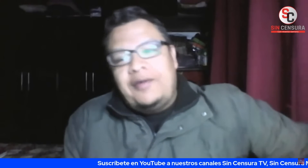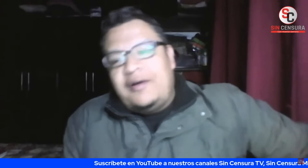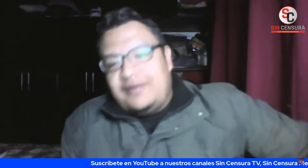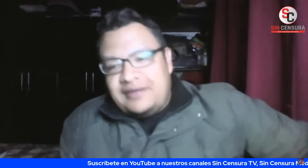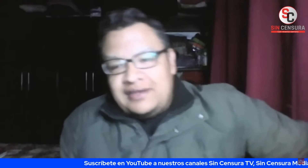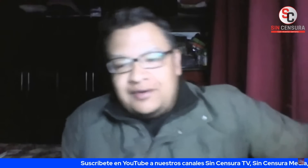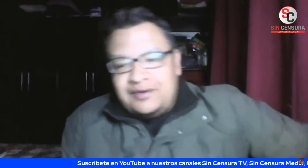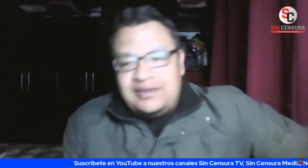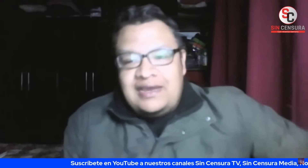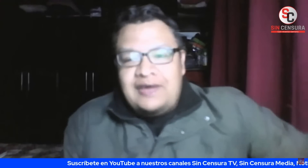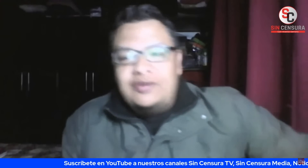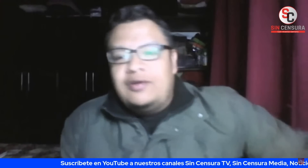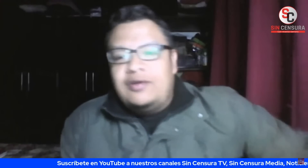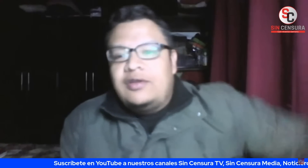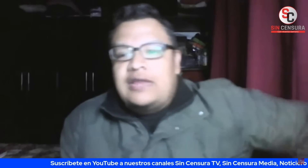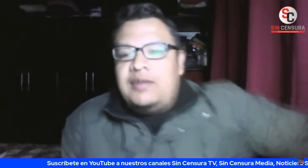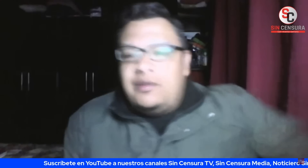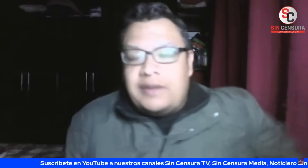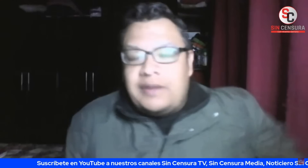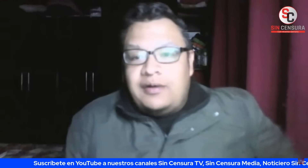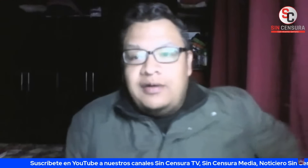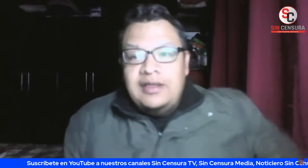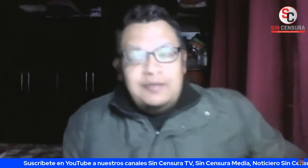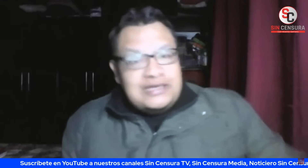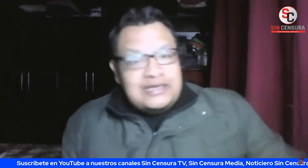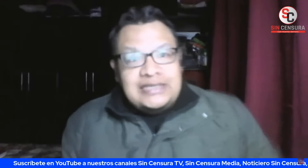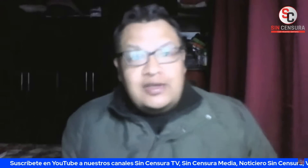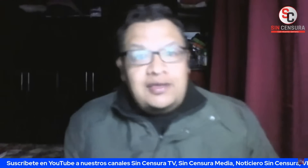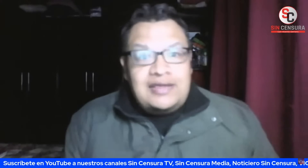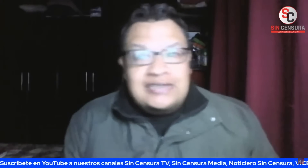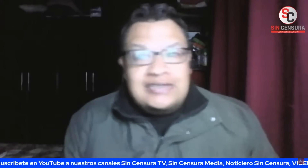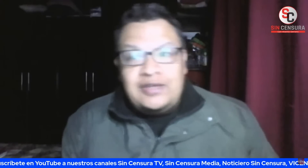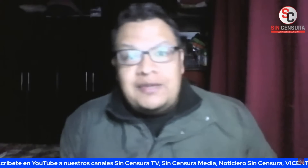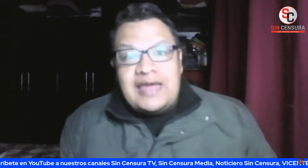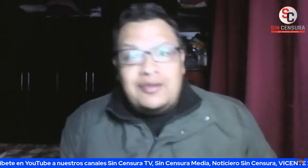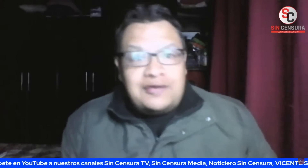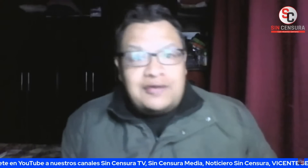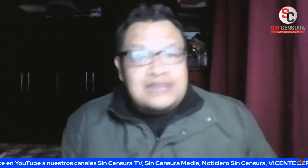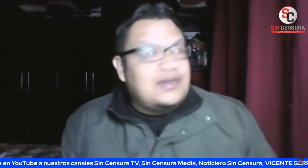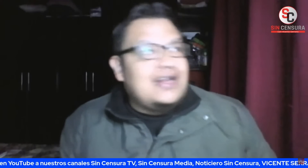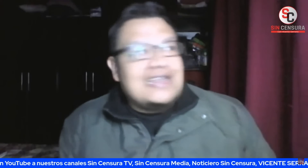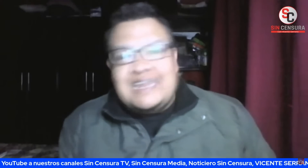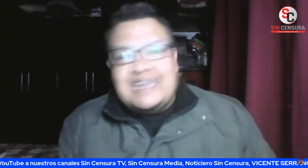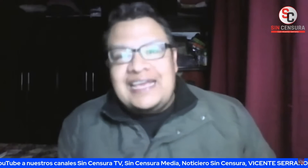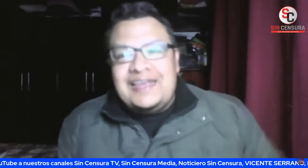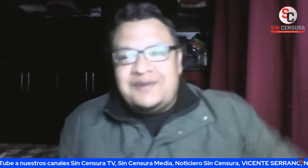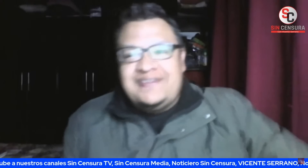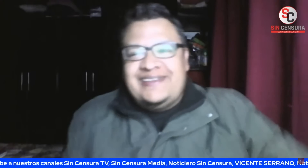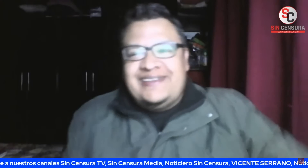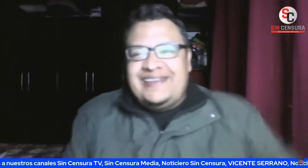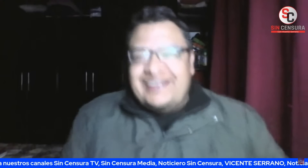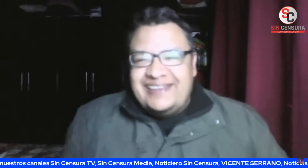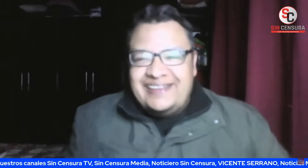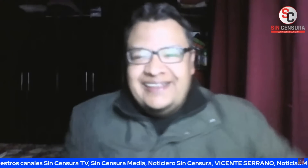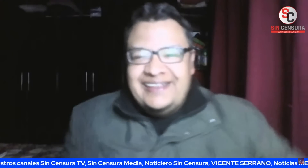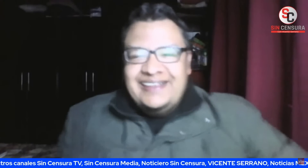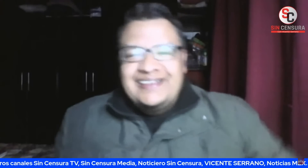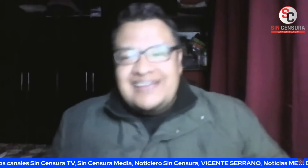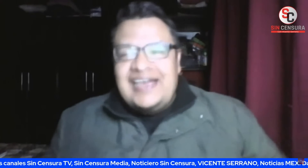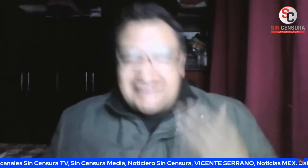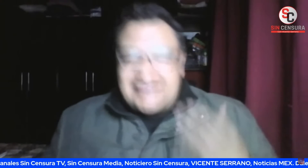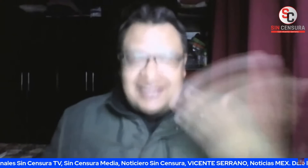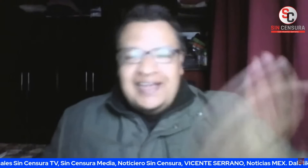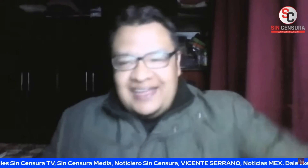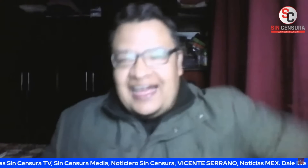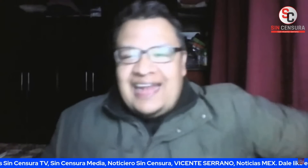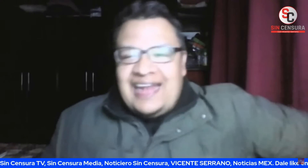tiene, no, yo diría otro término, pero pues ya estoy No tiene vedado, huevos, ya pues. estoy restringido. No tiene huevos, pues, no tiene huevos.